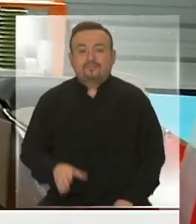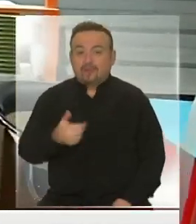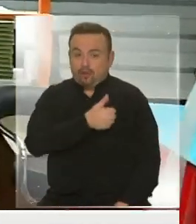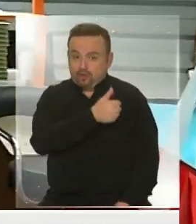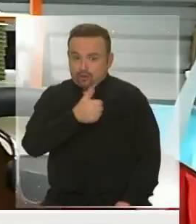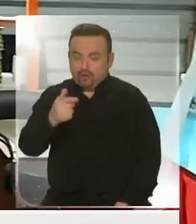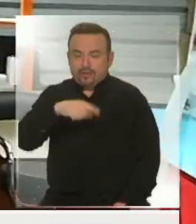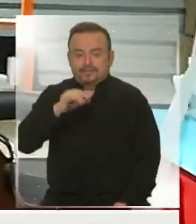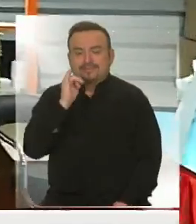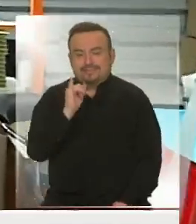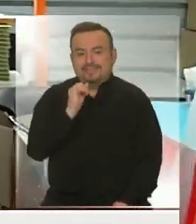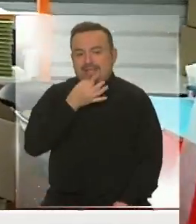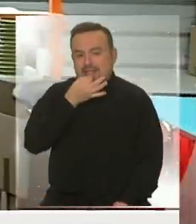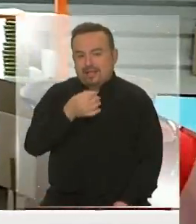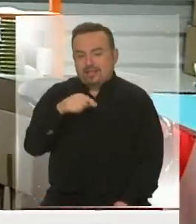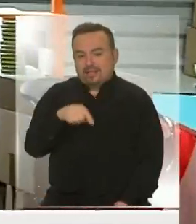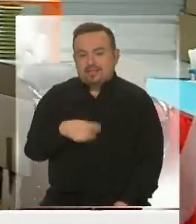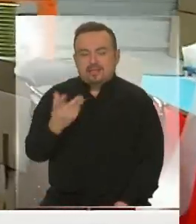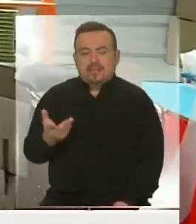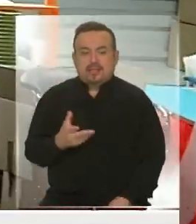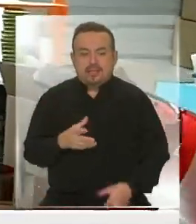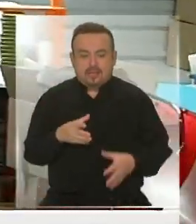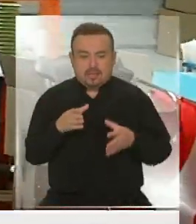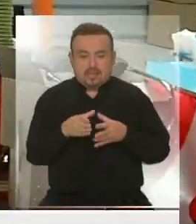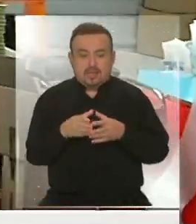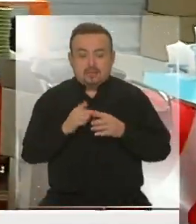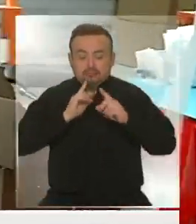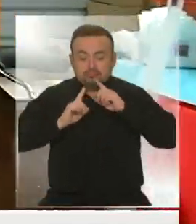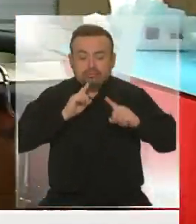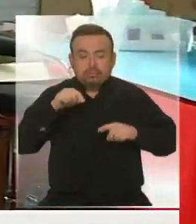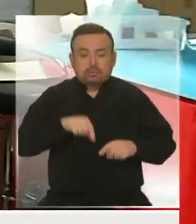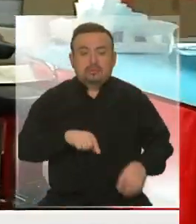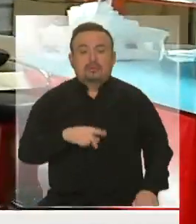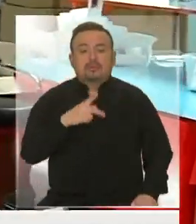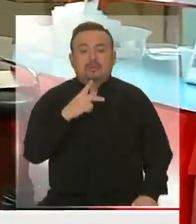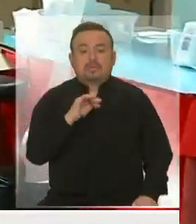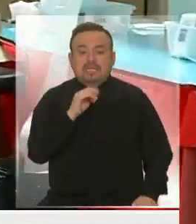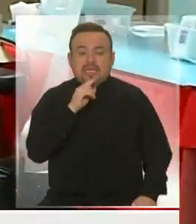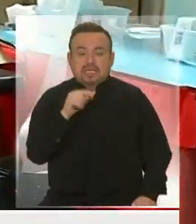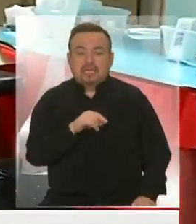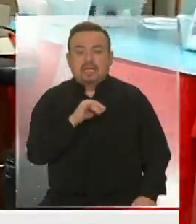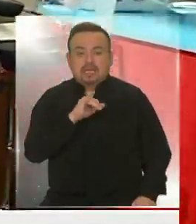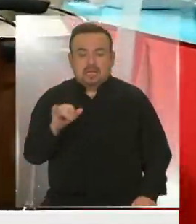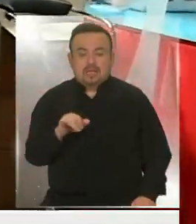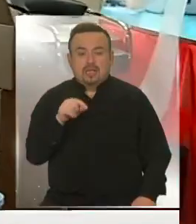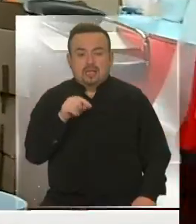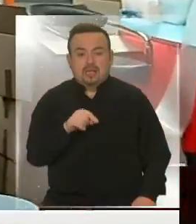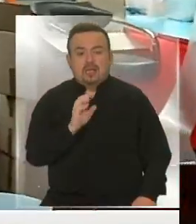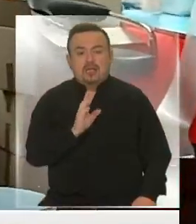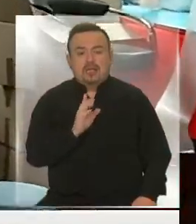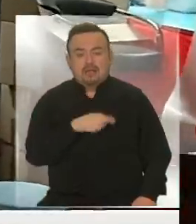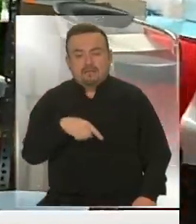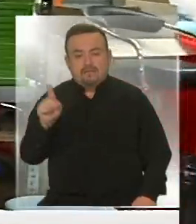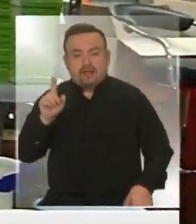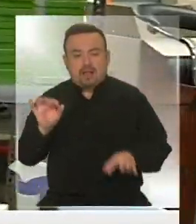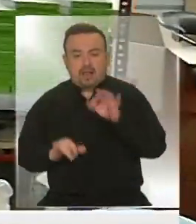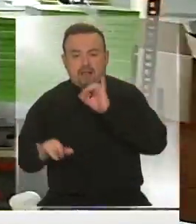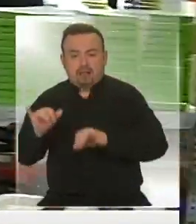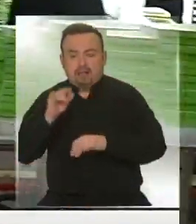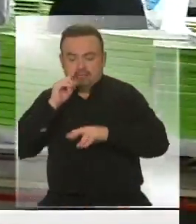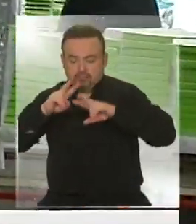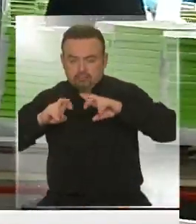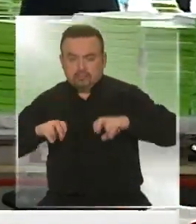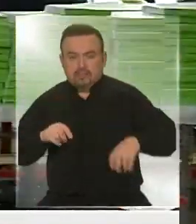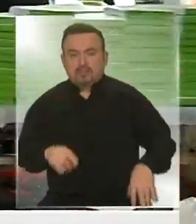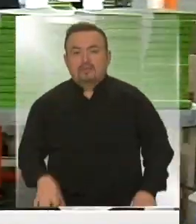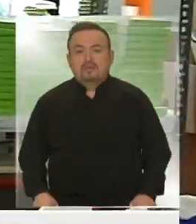todos. Sí, bueno, comentarles que esto es un kit para toma de muestra. Esta muestra es la que posteriormente va al laboratorio para ser